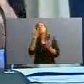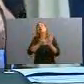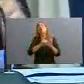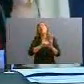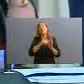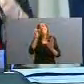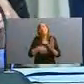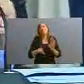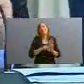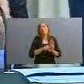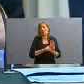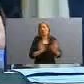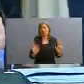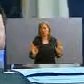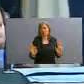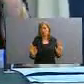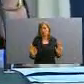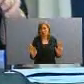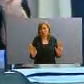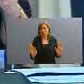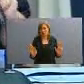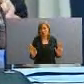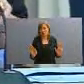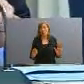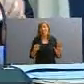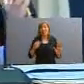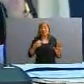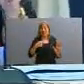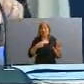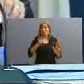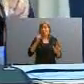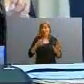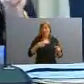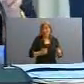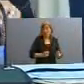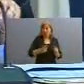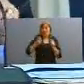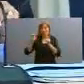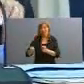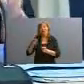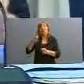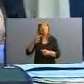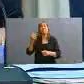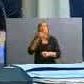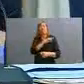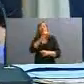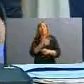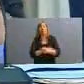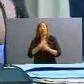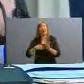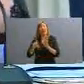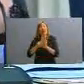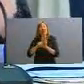decir que el constituyente delegó en el poder legislativo la